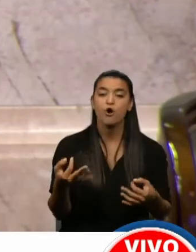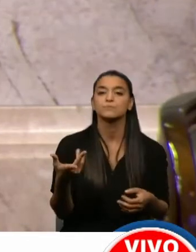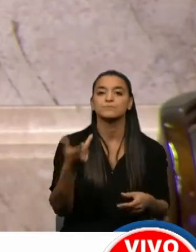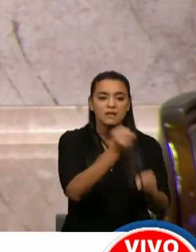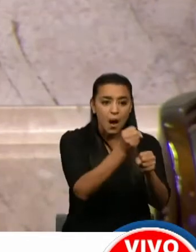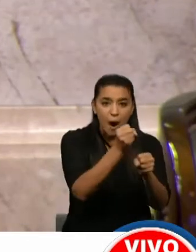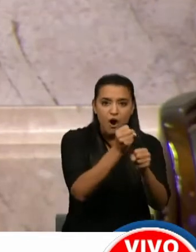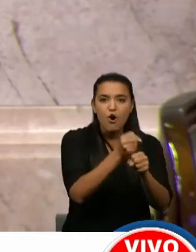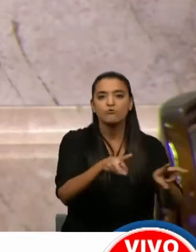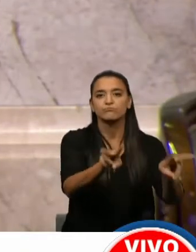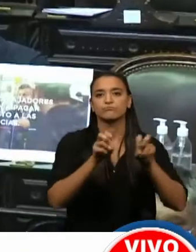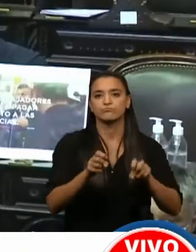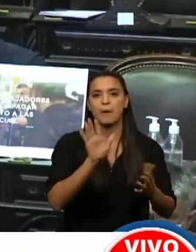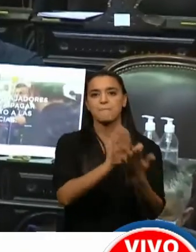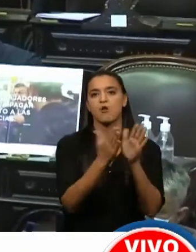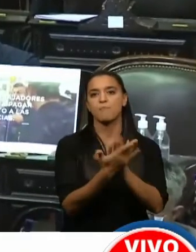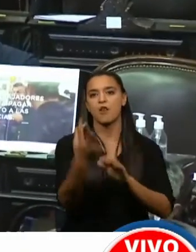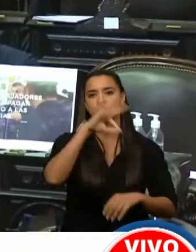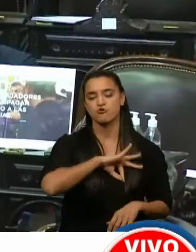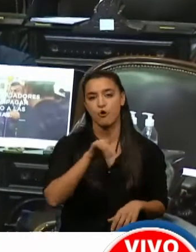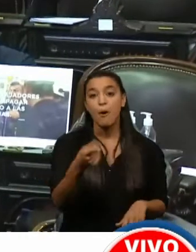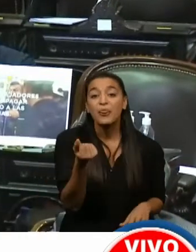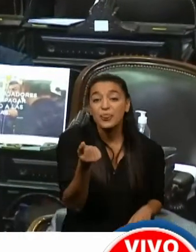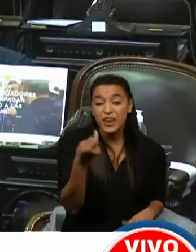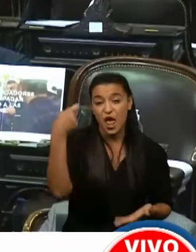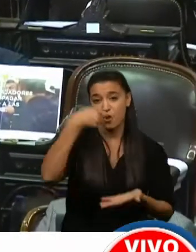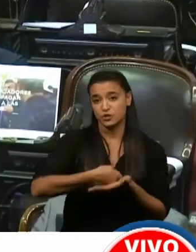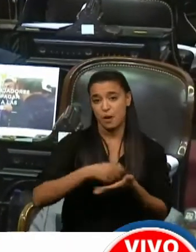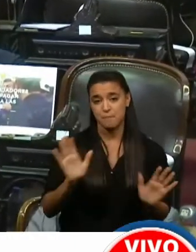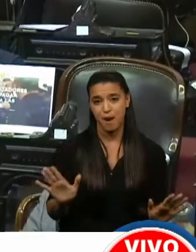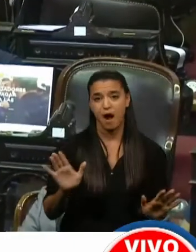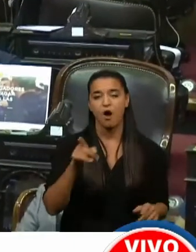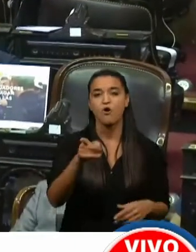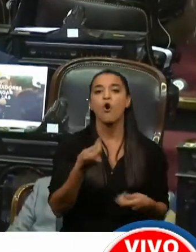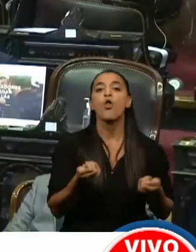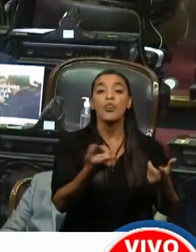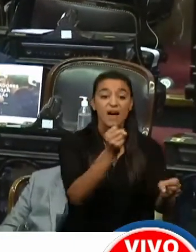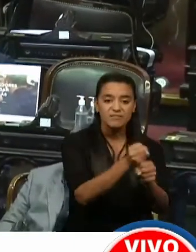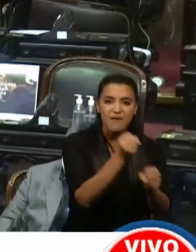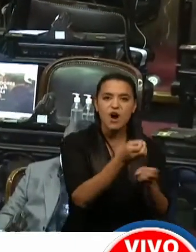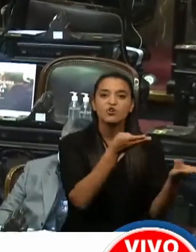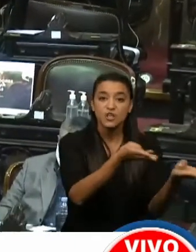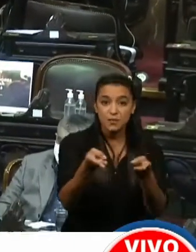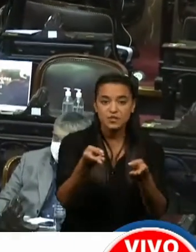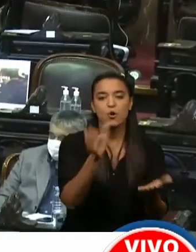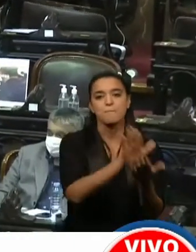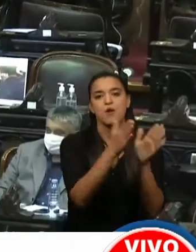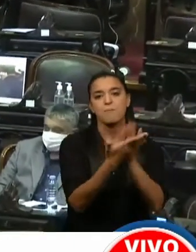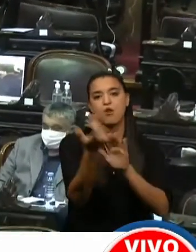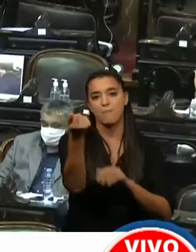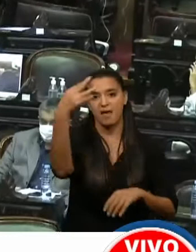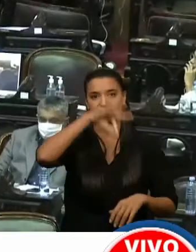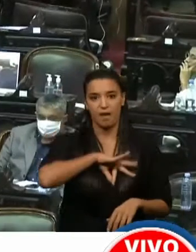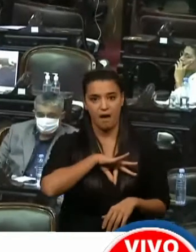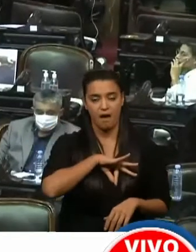remuneración que se paga con dinero contra la prestación de un trabajo o un servicio. Pero